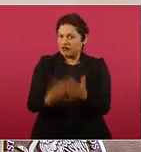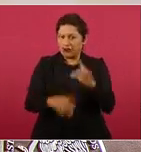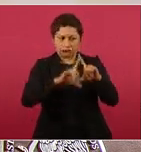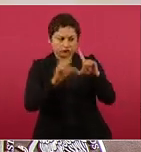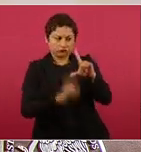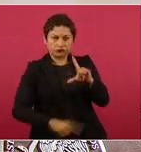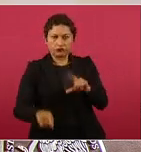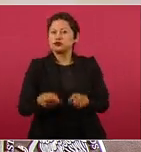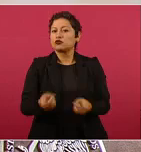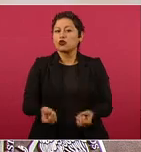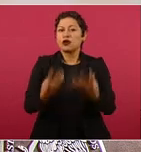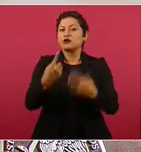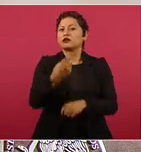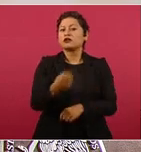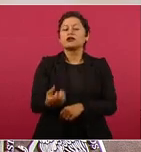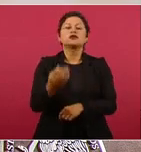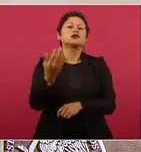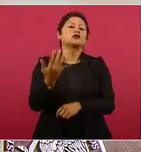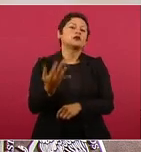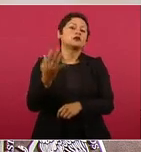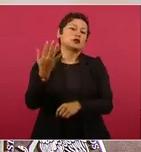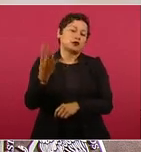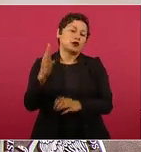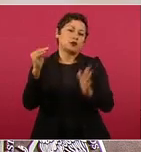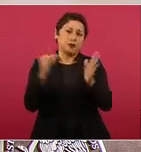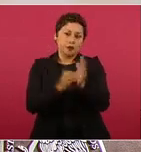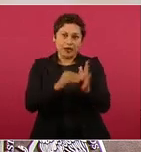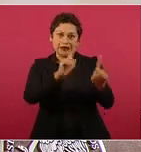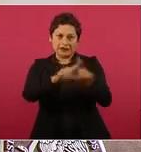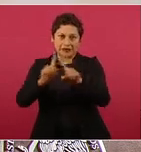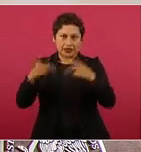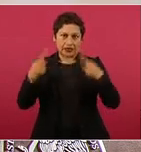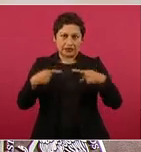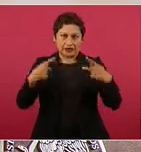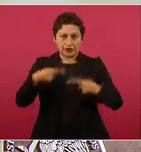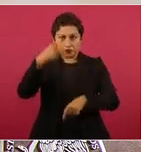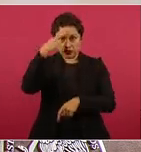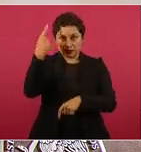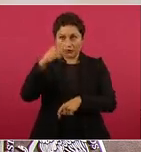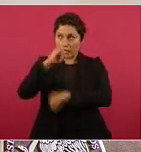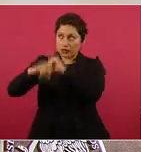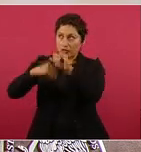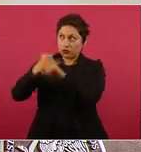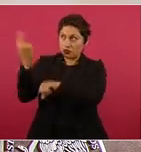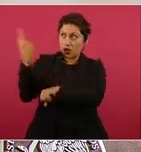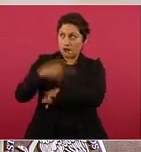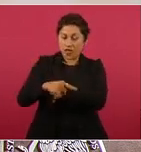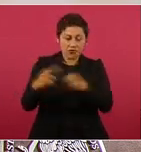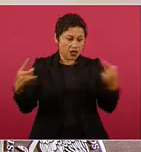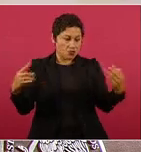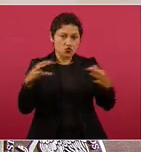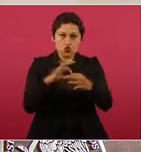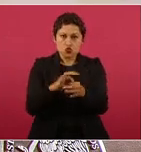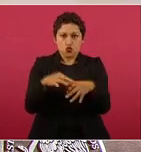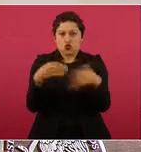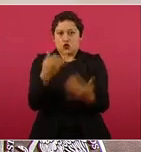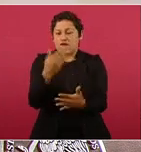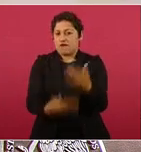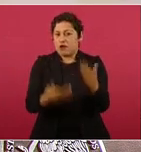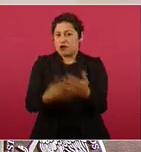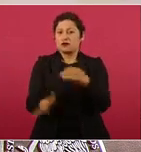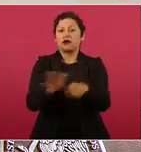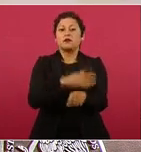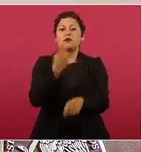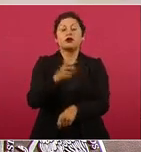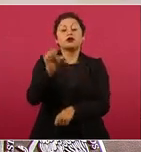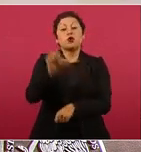154,000 especialistas para poder alcanzar las recomendaciones internacionales. Por ello, en el Pulso de la Salud